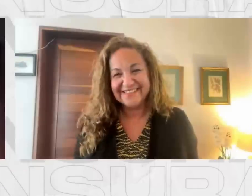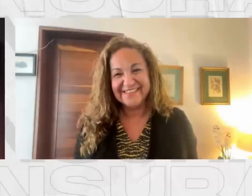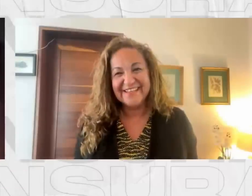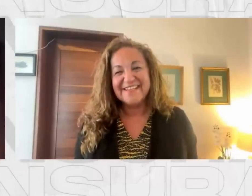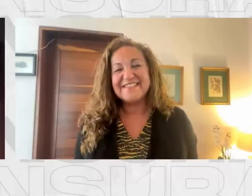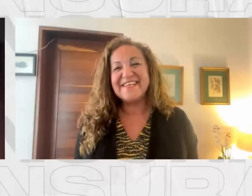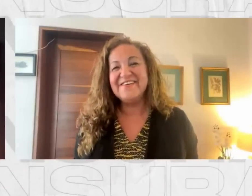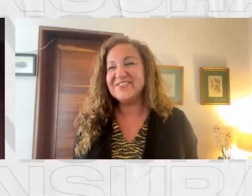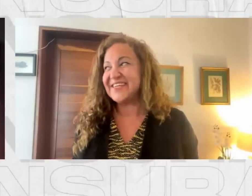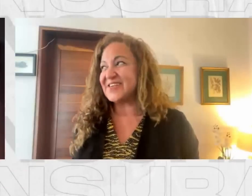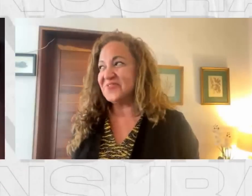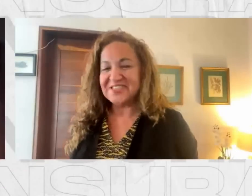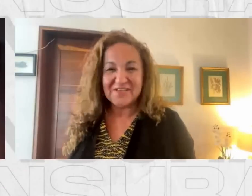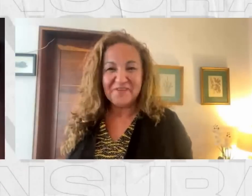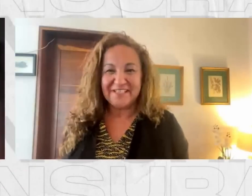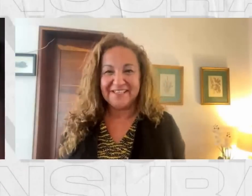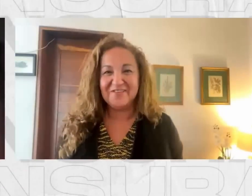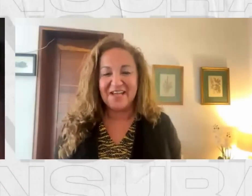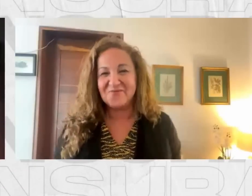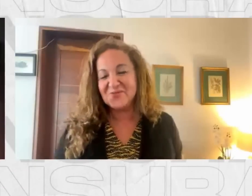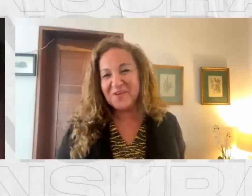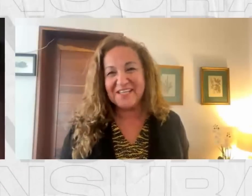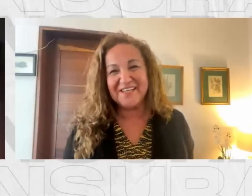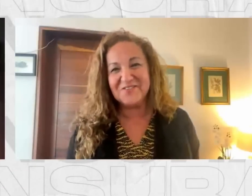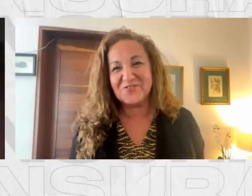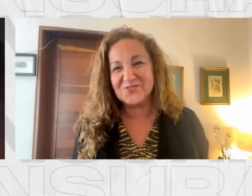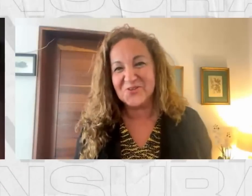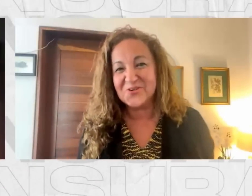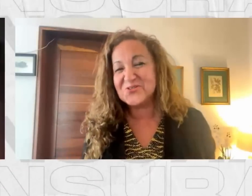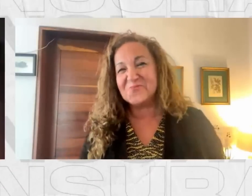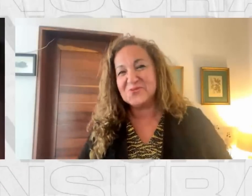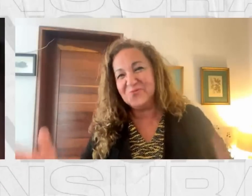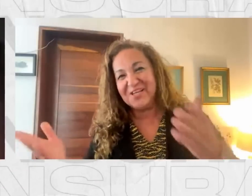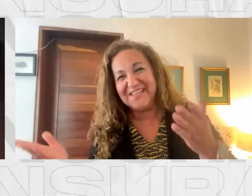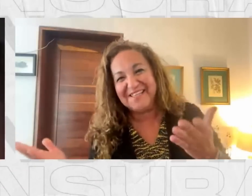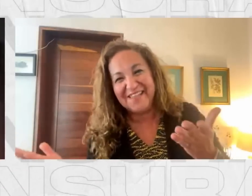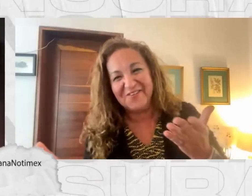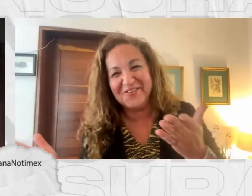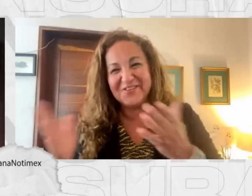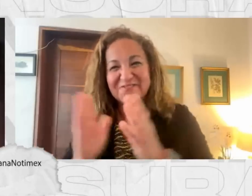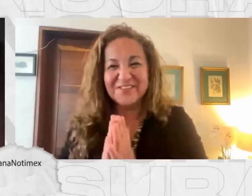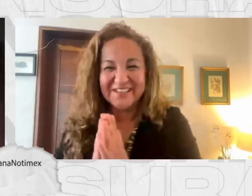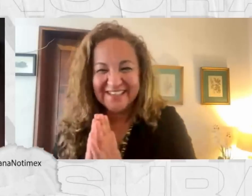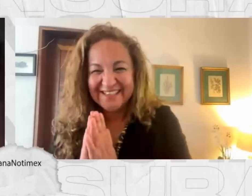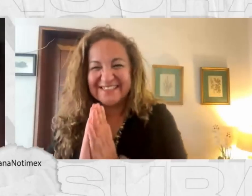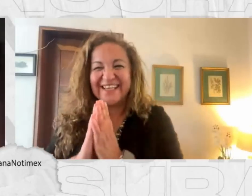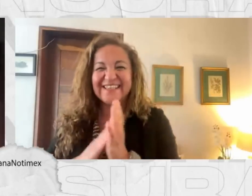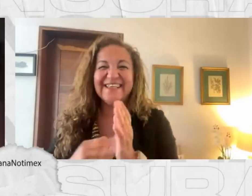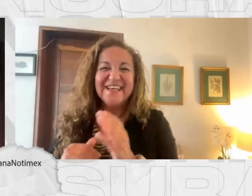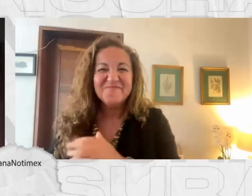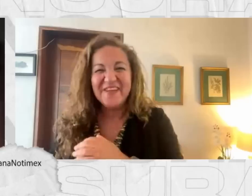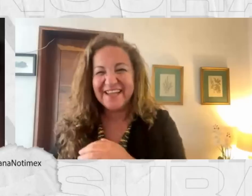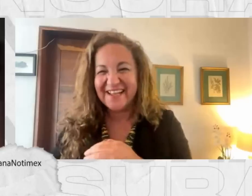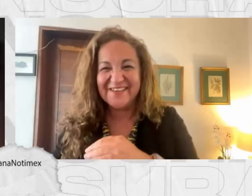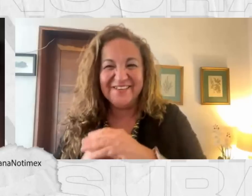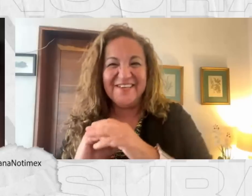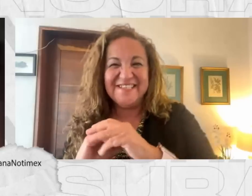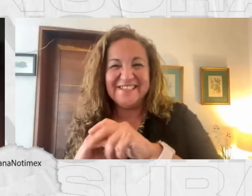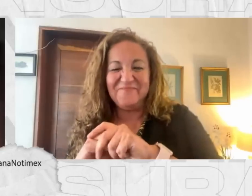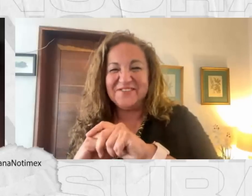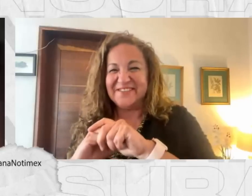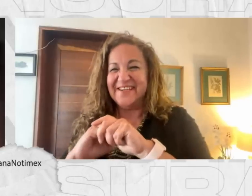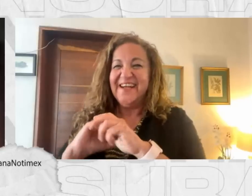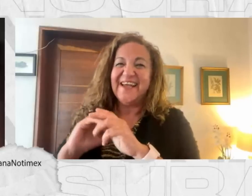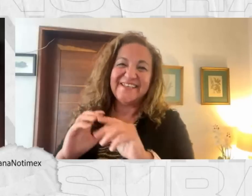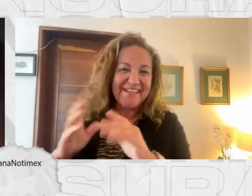robado? Sí, oye, como dice el presidente, ¿verdad? Unos me quieren y otros no somos monedita de oro, como dice mi querido